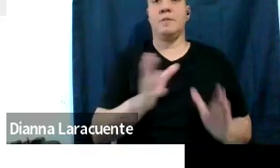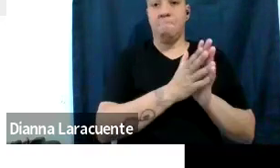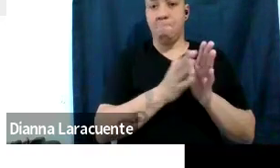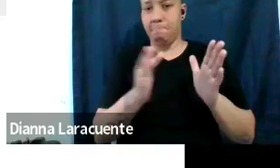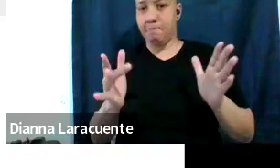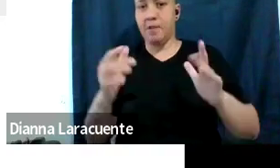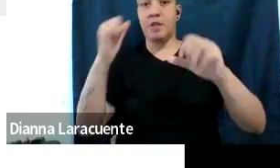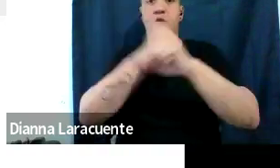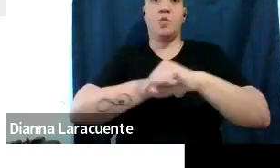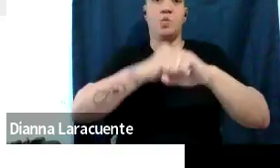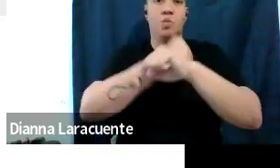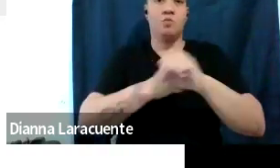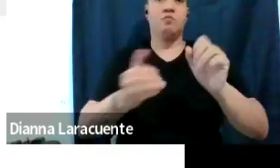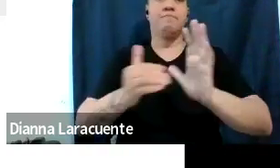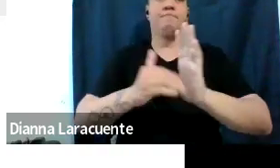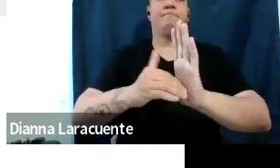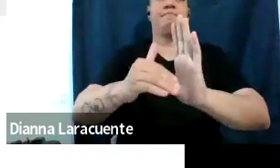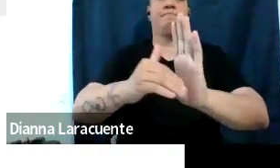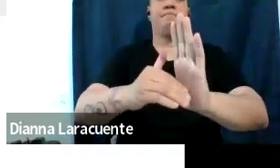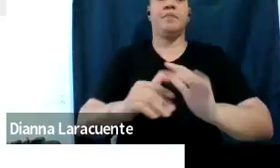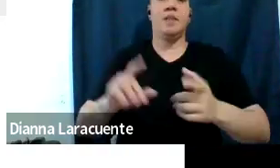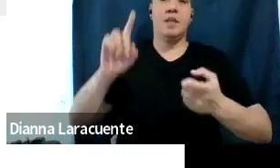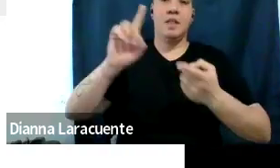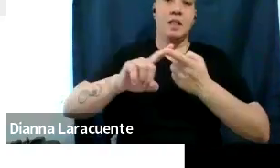constante hasta su muerte.